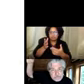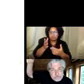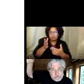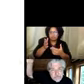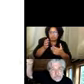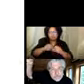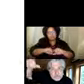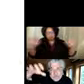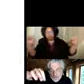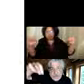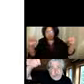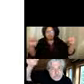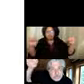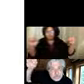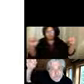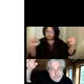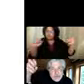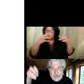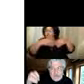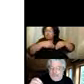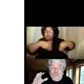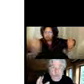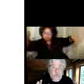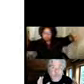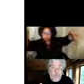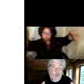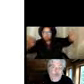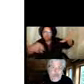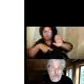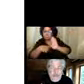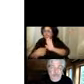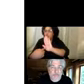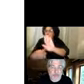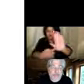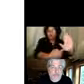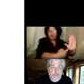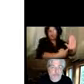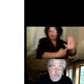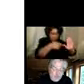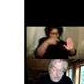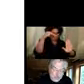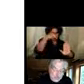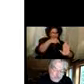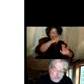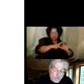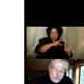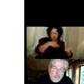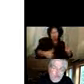fue que COVID como que levantó el velo, ¿verdad? Un telón. Y le mostró al mundo